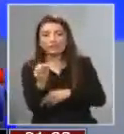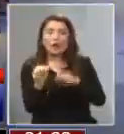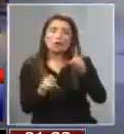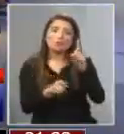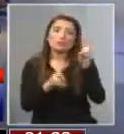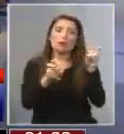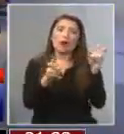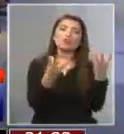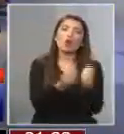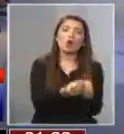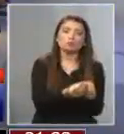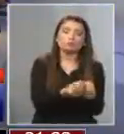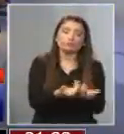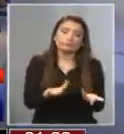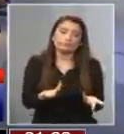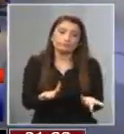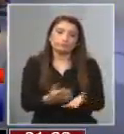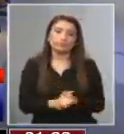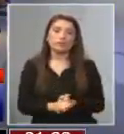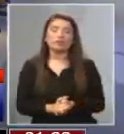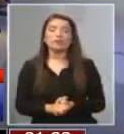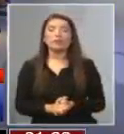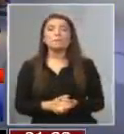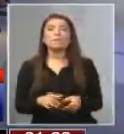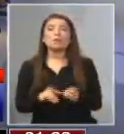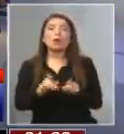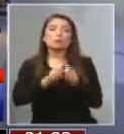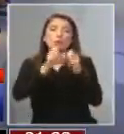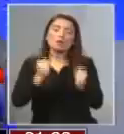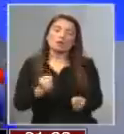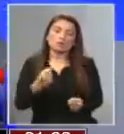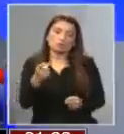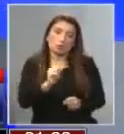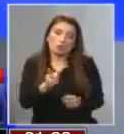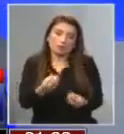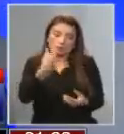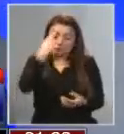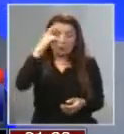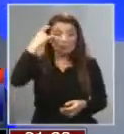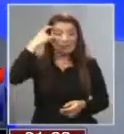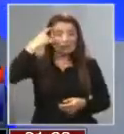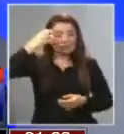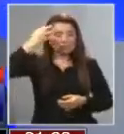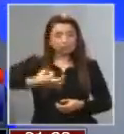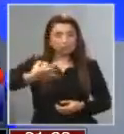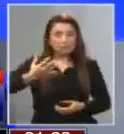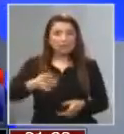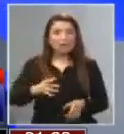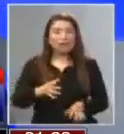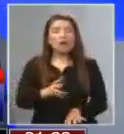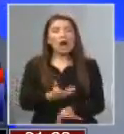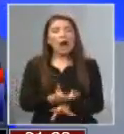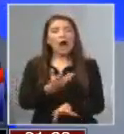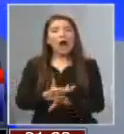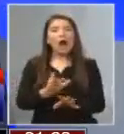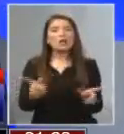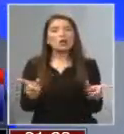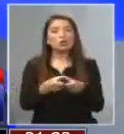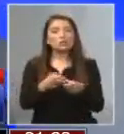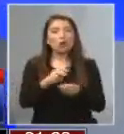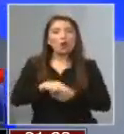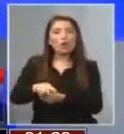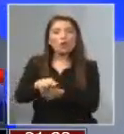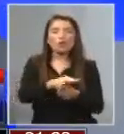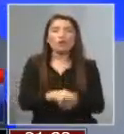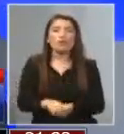porque esto puede no pasar, por cierto, pero si uno piensa razonablemente, hay en el Consejo de Observadores